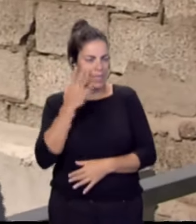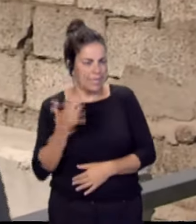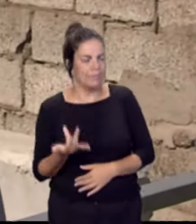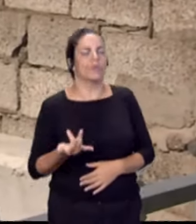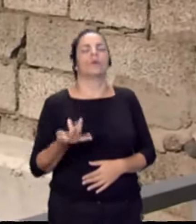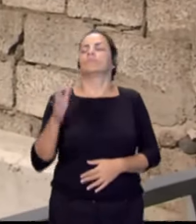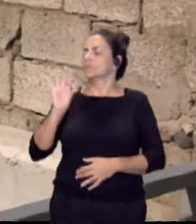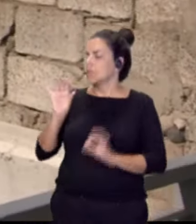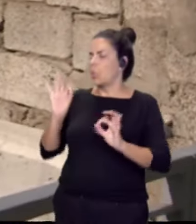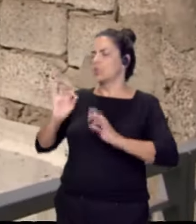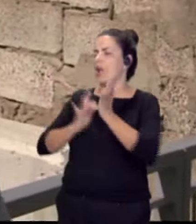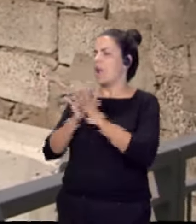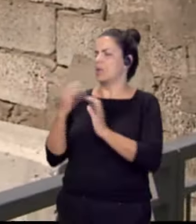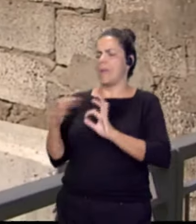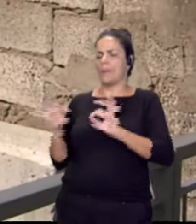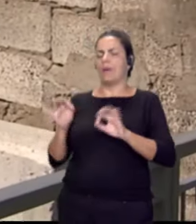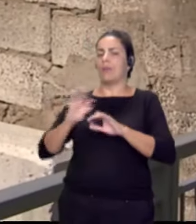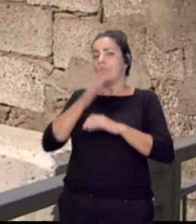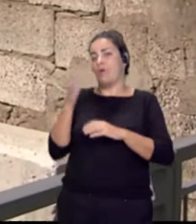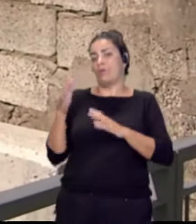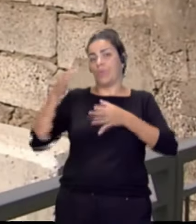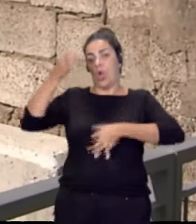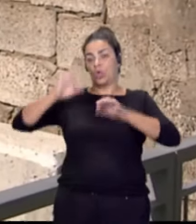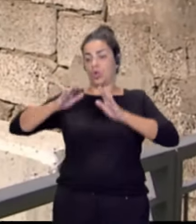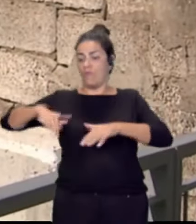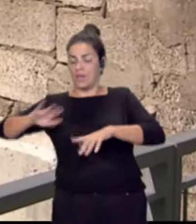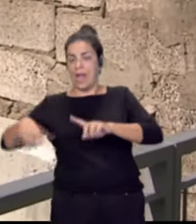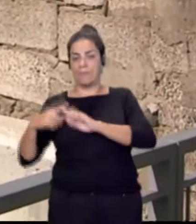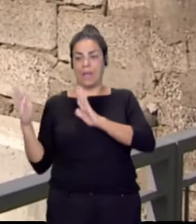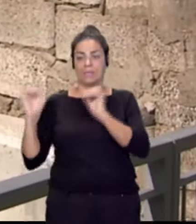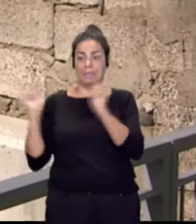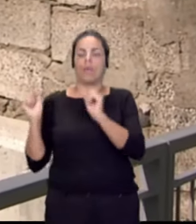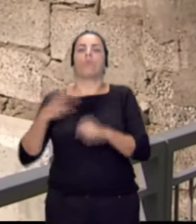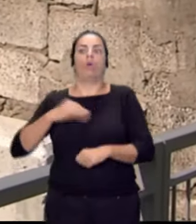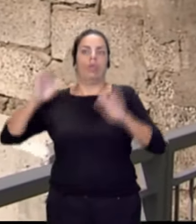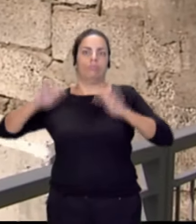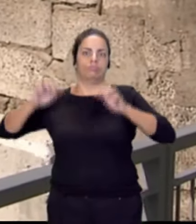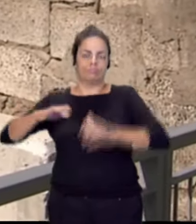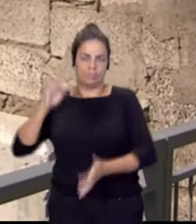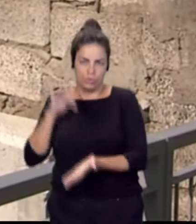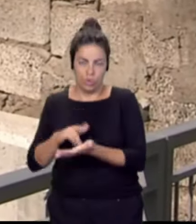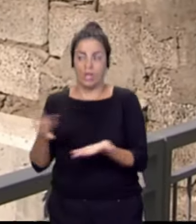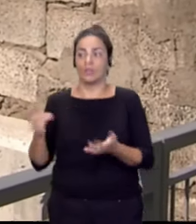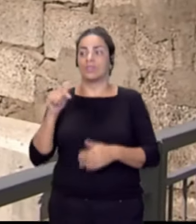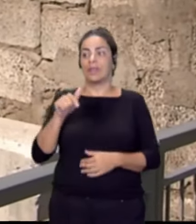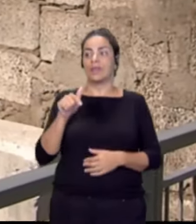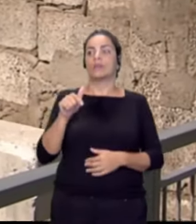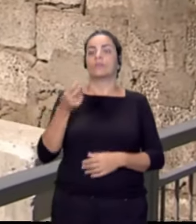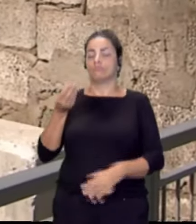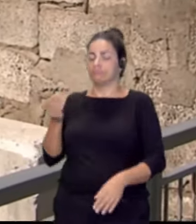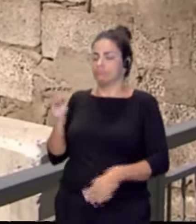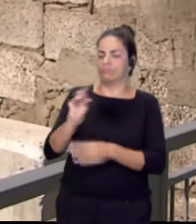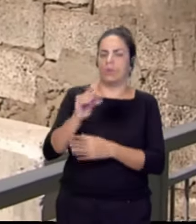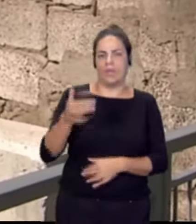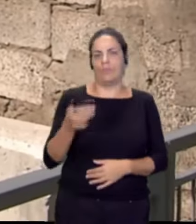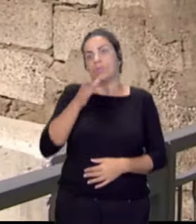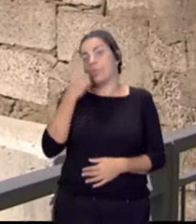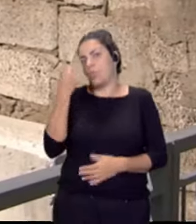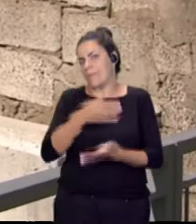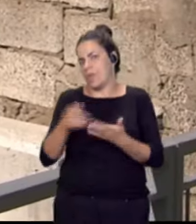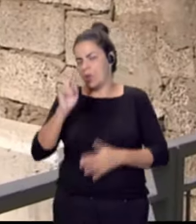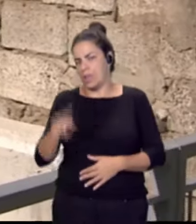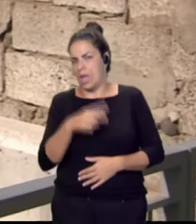en finales de otoño, principios de la campaña de invierno, y en esa importante inversión estamos, ¿no? 1 millón de euros,